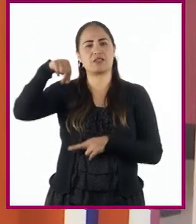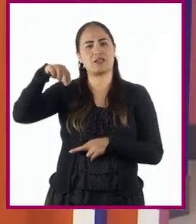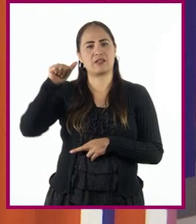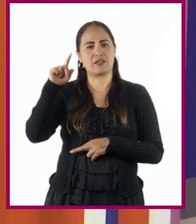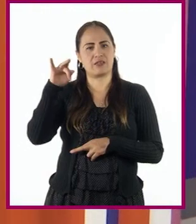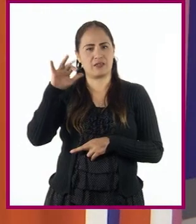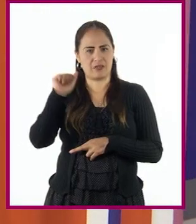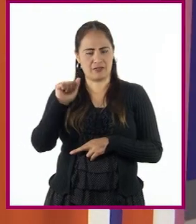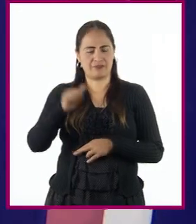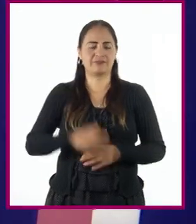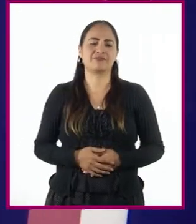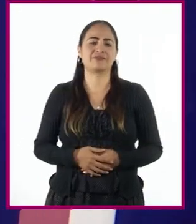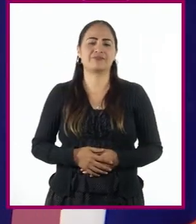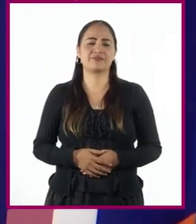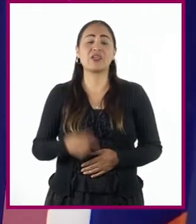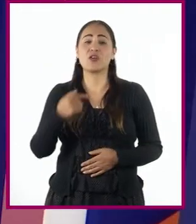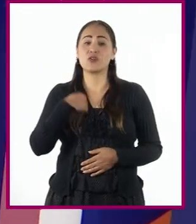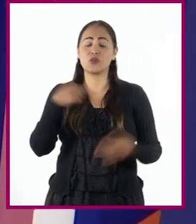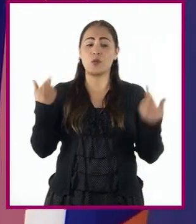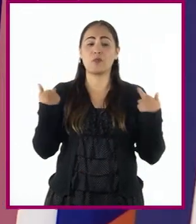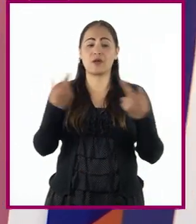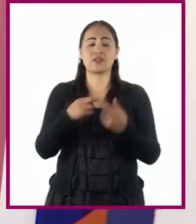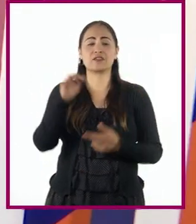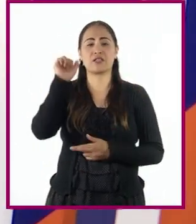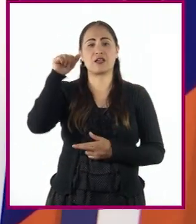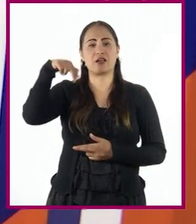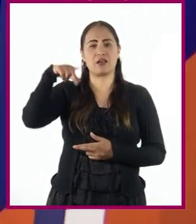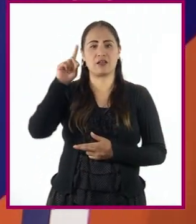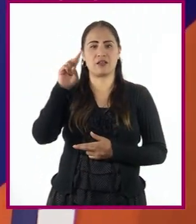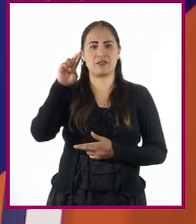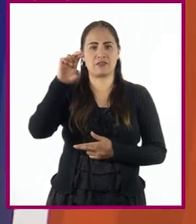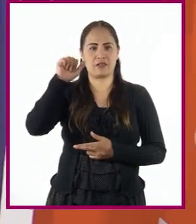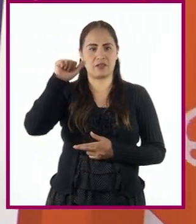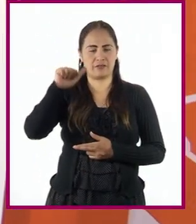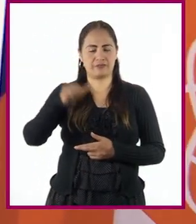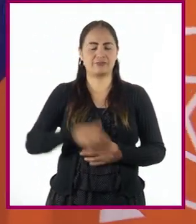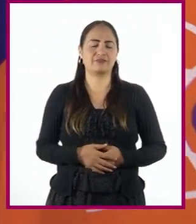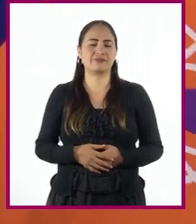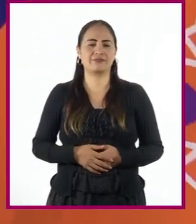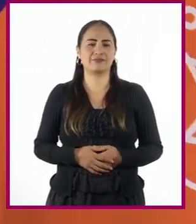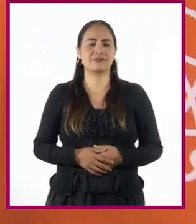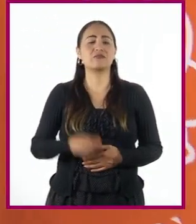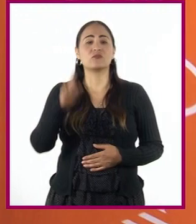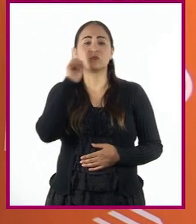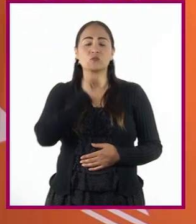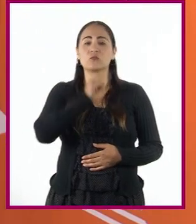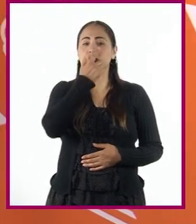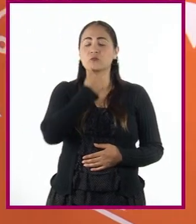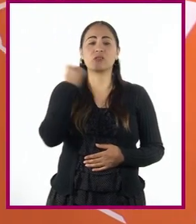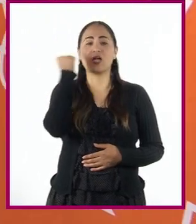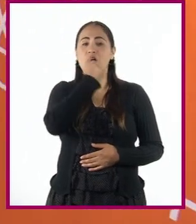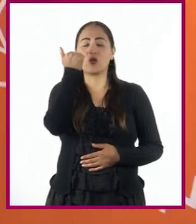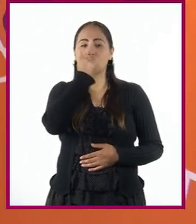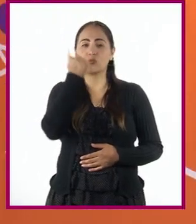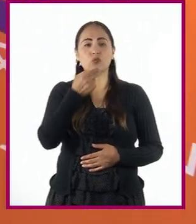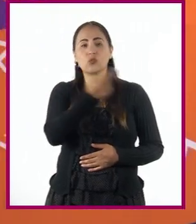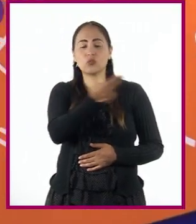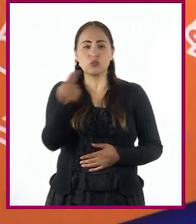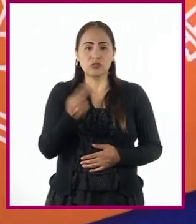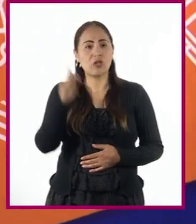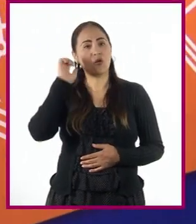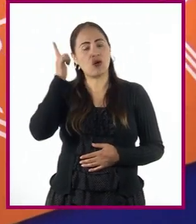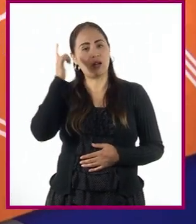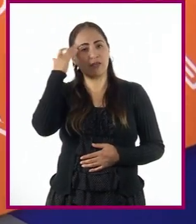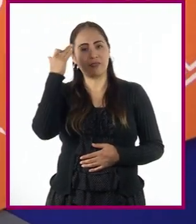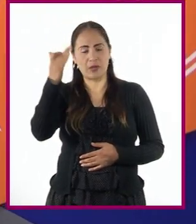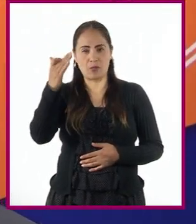Sánchez Muñoz. Y yo, la maestra Andrea Yanalte Sánchez Amarrón. Alumnas y alumnos, disfruten y aprovechen este tiempo